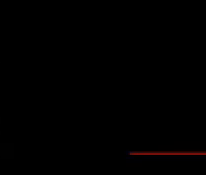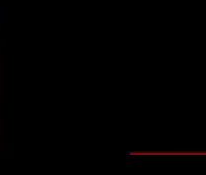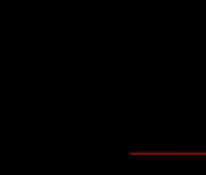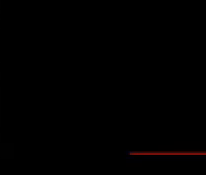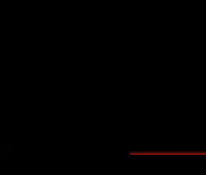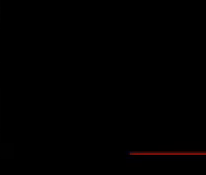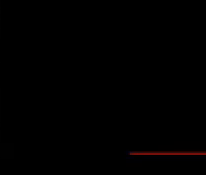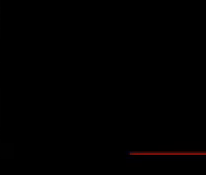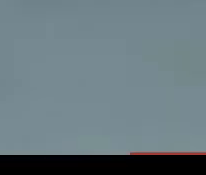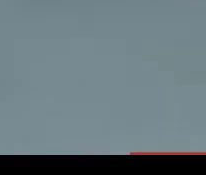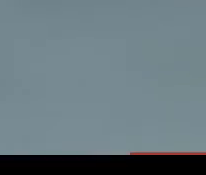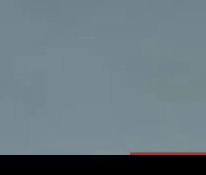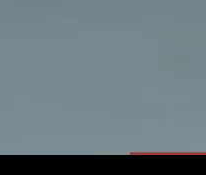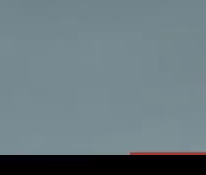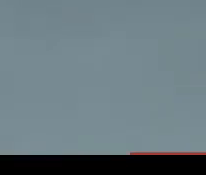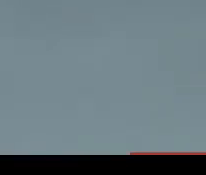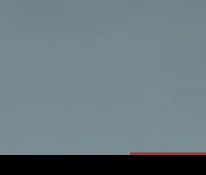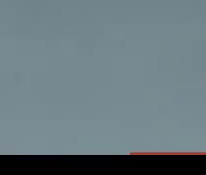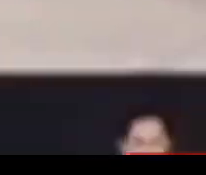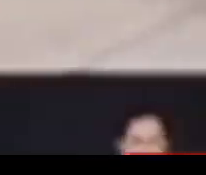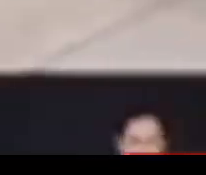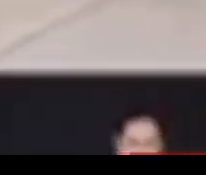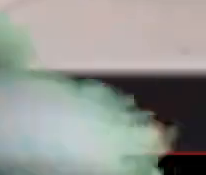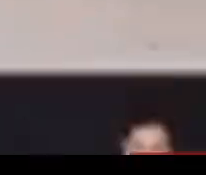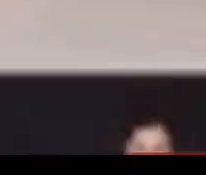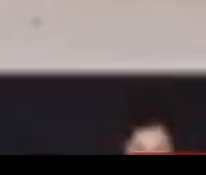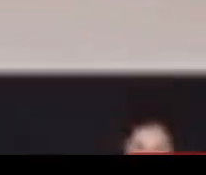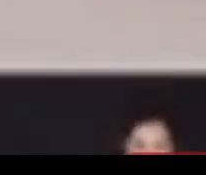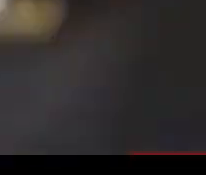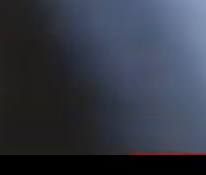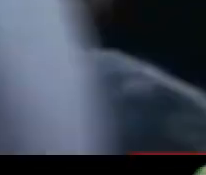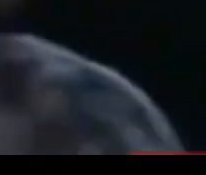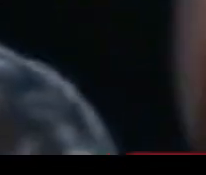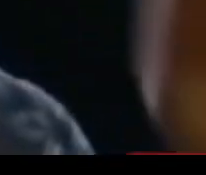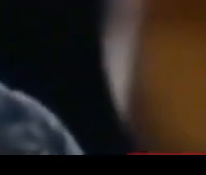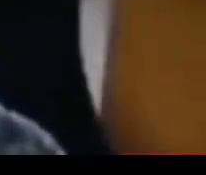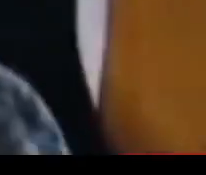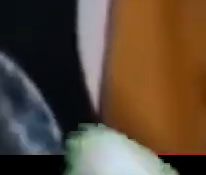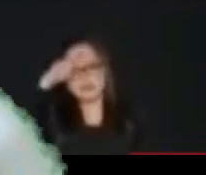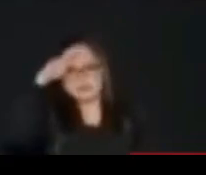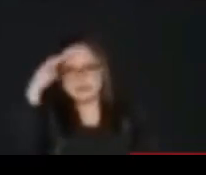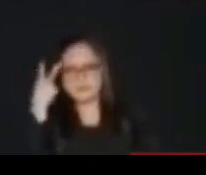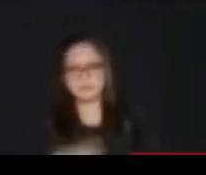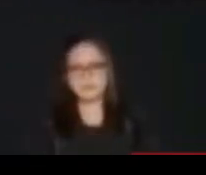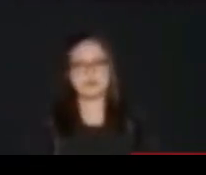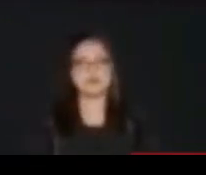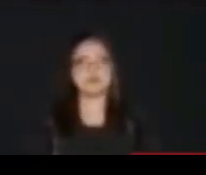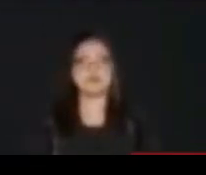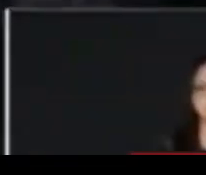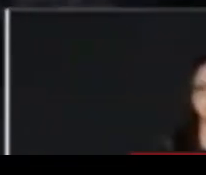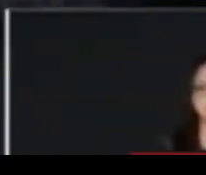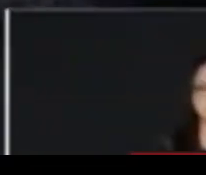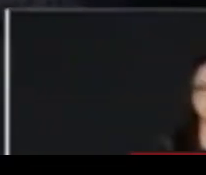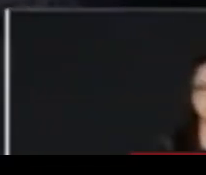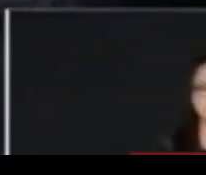normal. A mí me da risa que Chumel Torres y la máquina 501, cuando edita